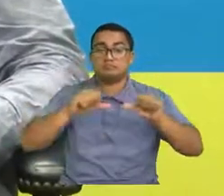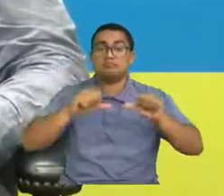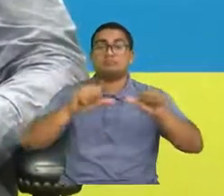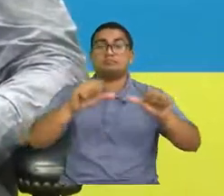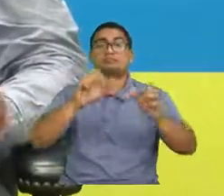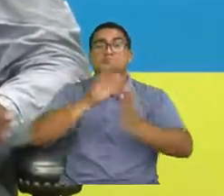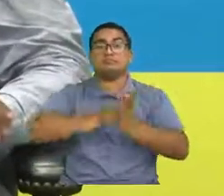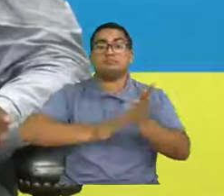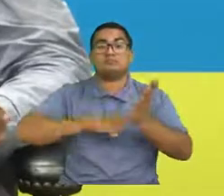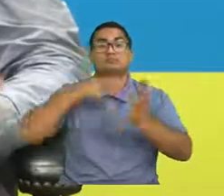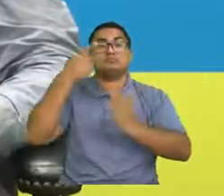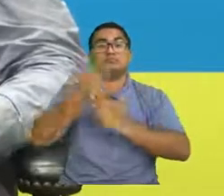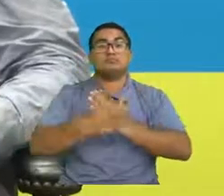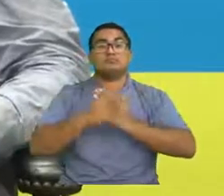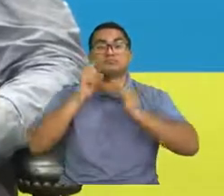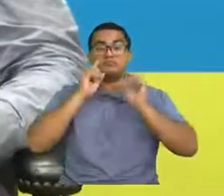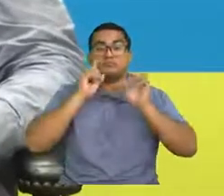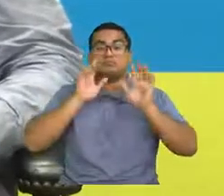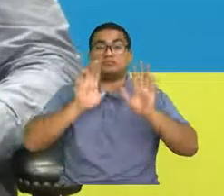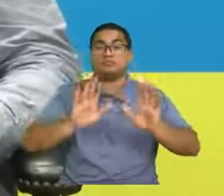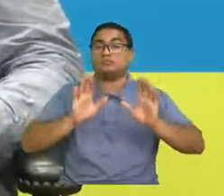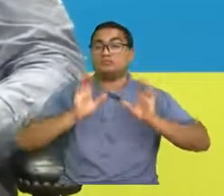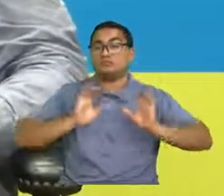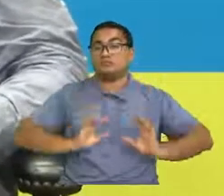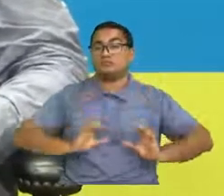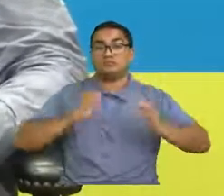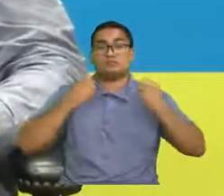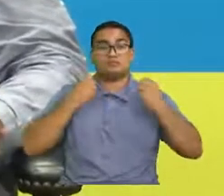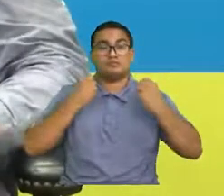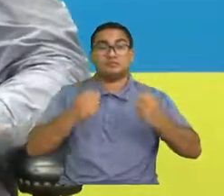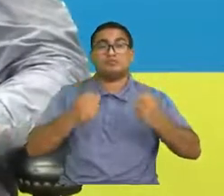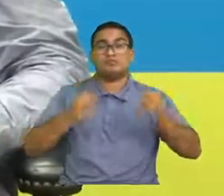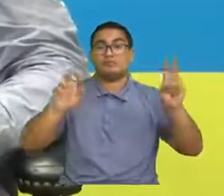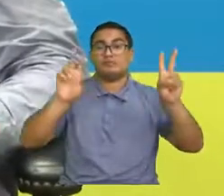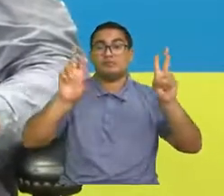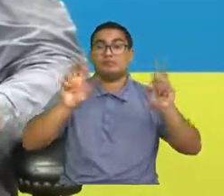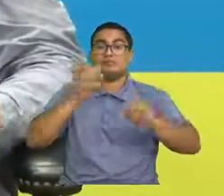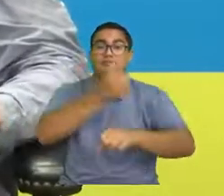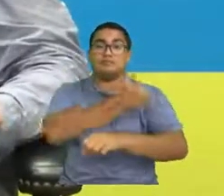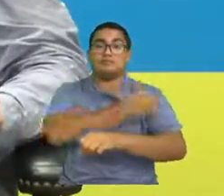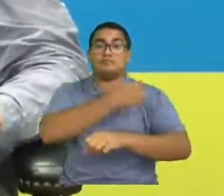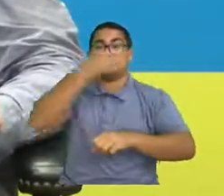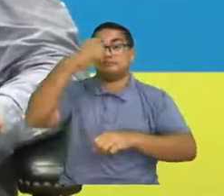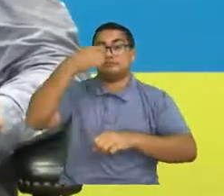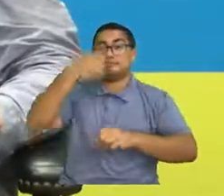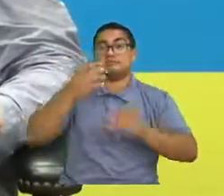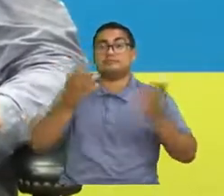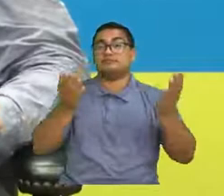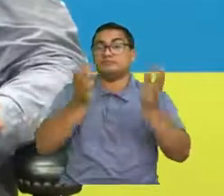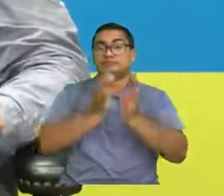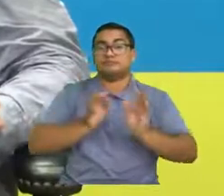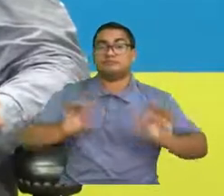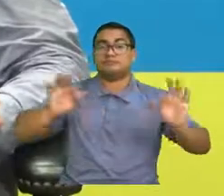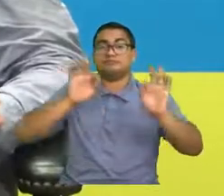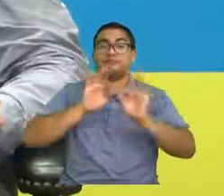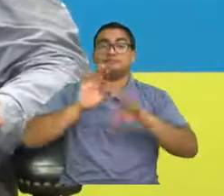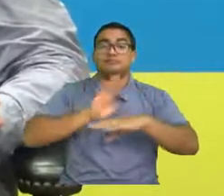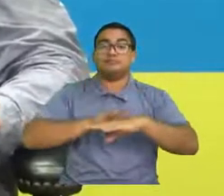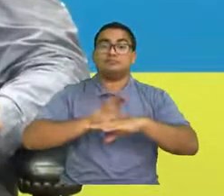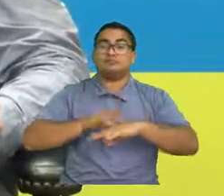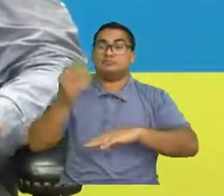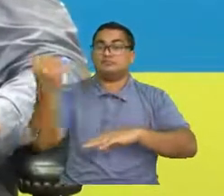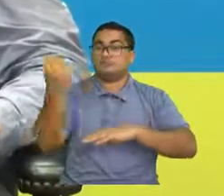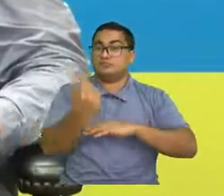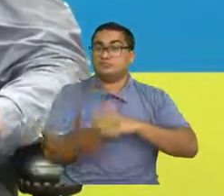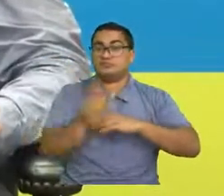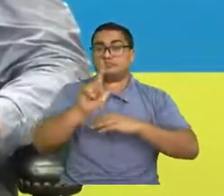inmunización. Para hablar de este tema, sobre el esquema de vacuna, la importancia del esquema de vacuna, hemos invitado a la licenciada María Auxiliadora